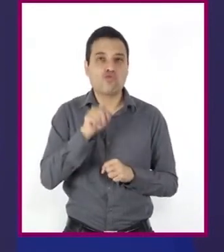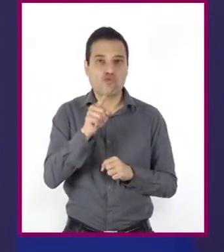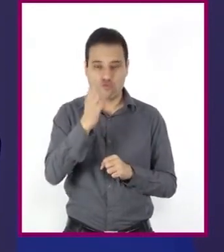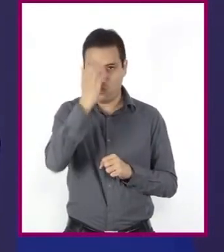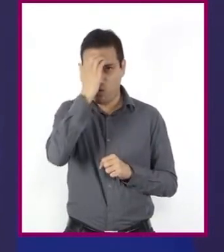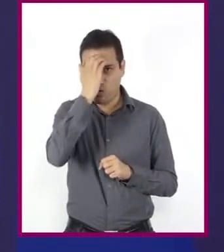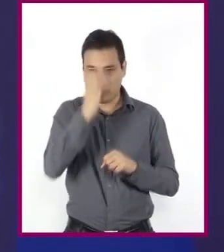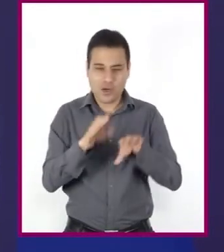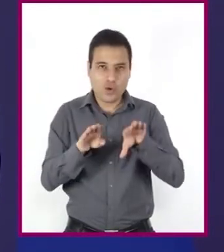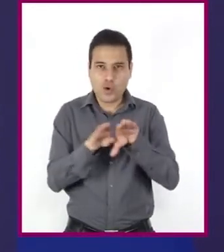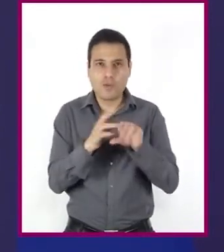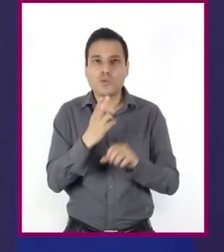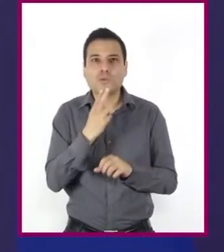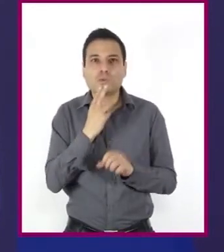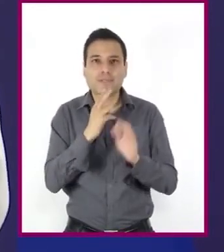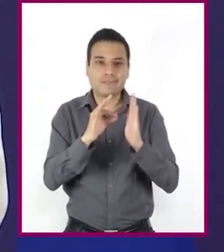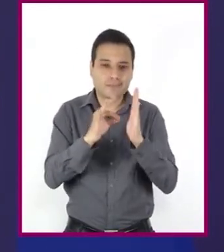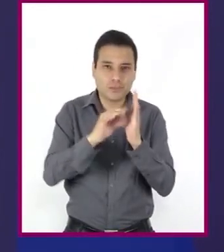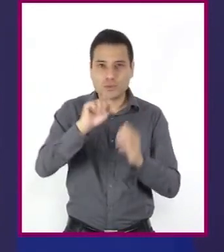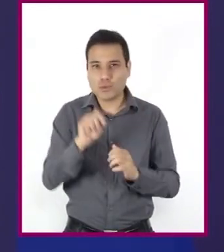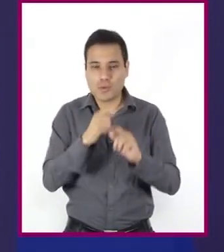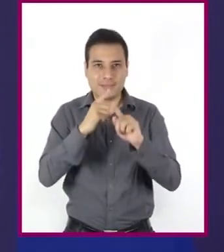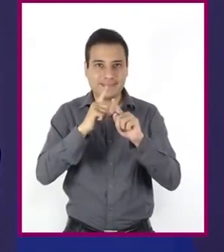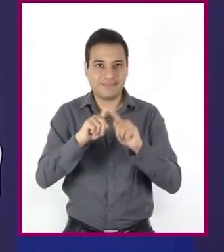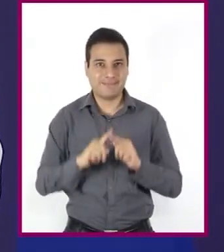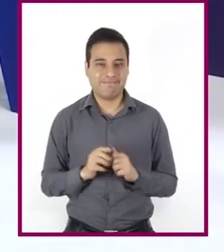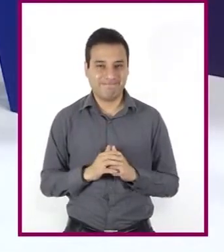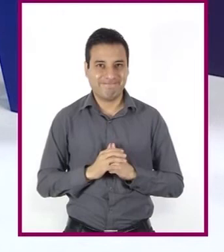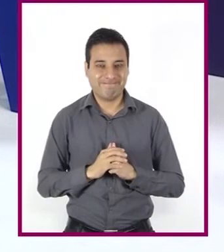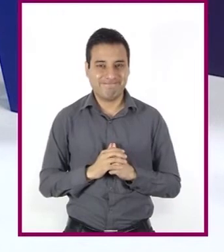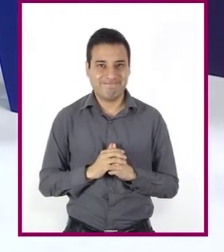uso de signos de puntuación en textos dramáticos.